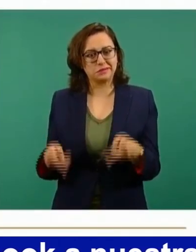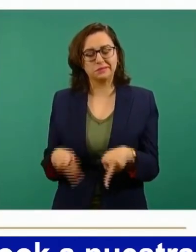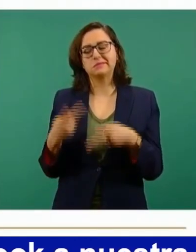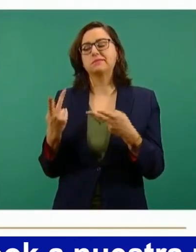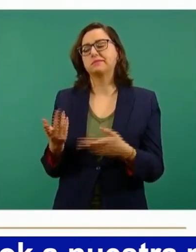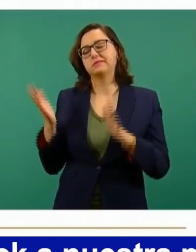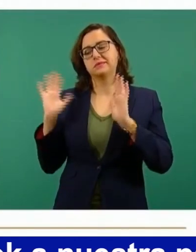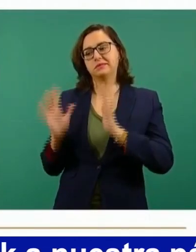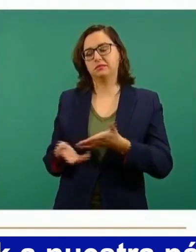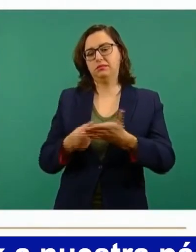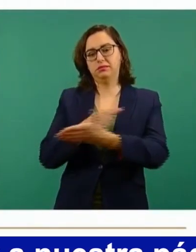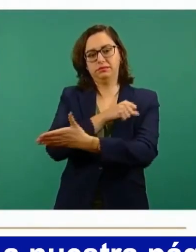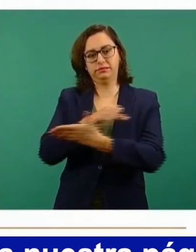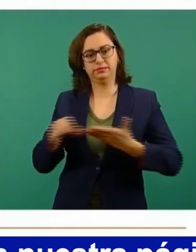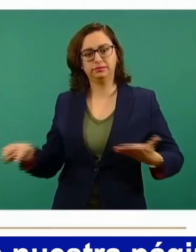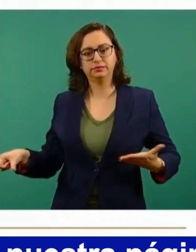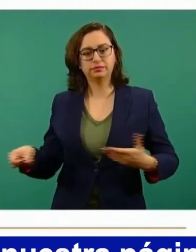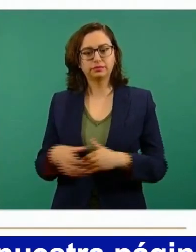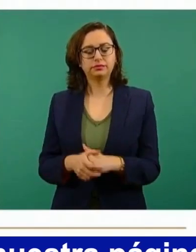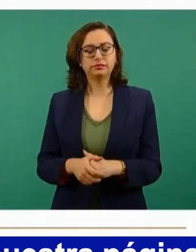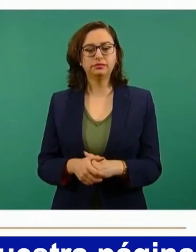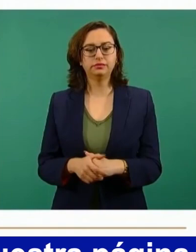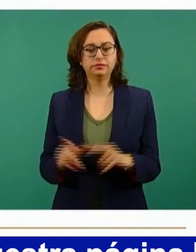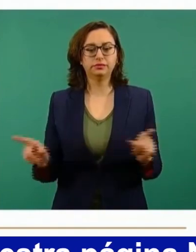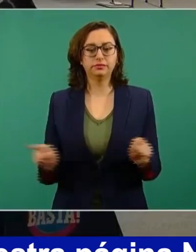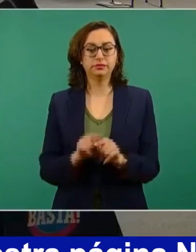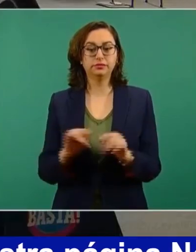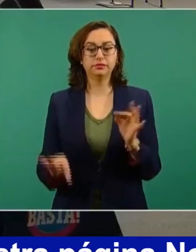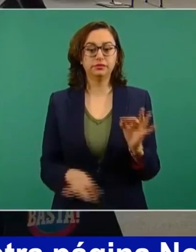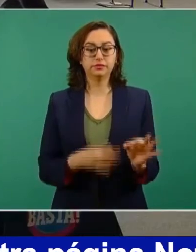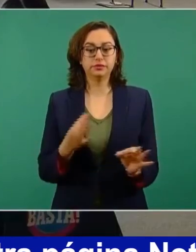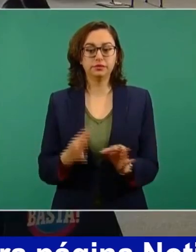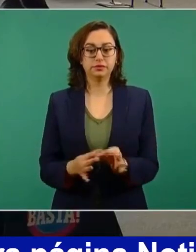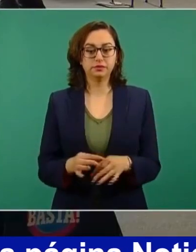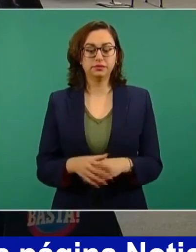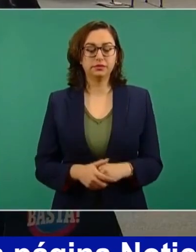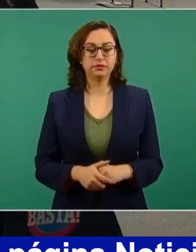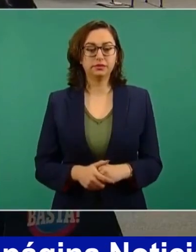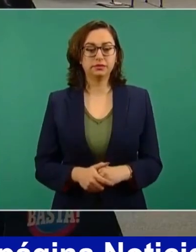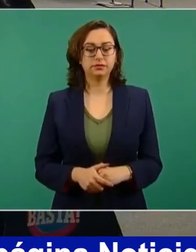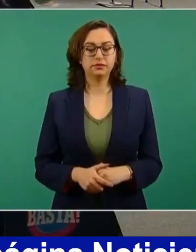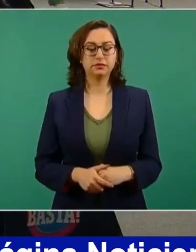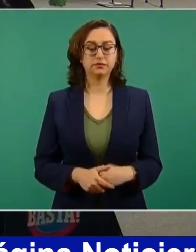colocaron sellos de inmovilización. Es cuanto. Gracias, señor presidente.